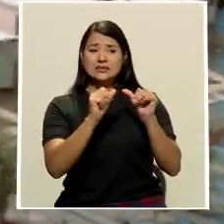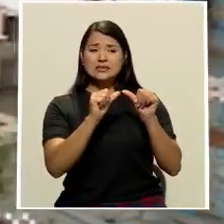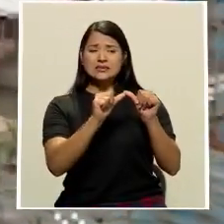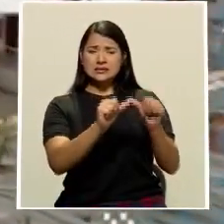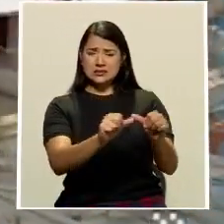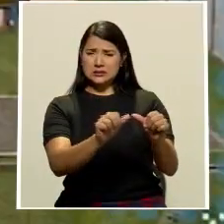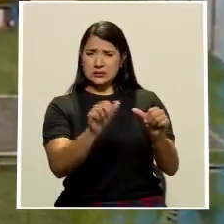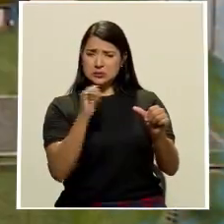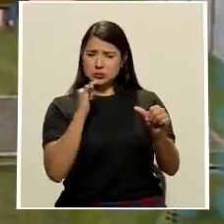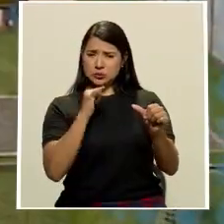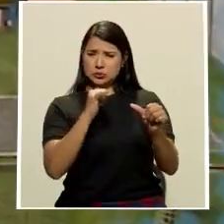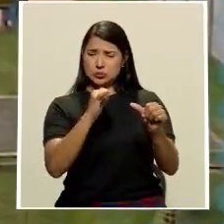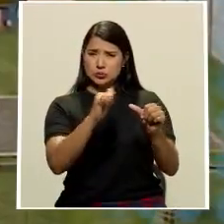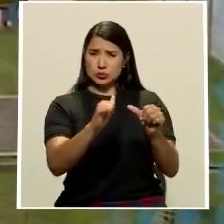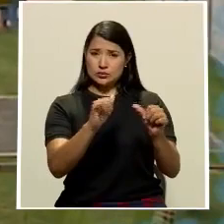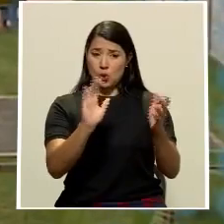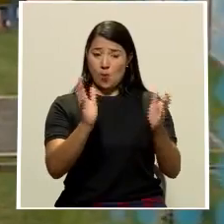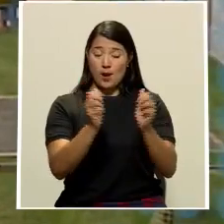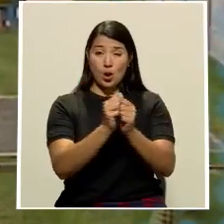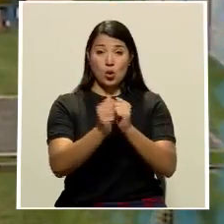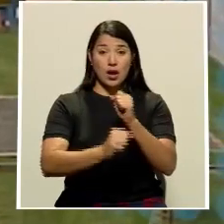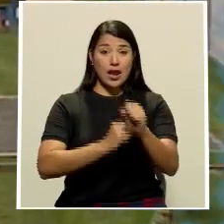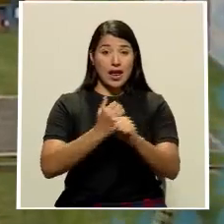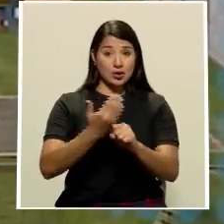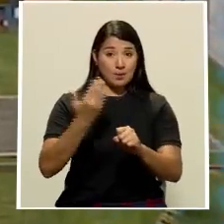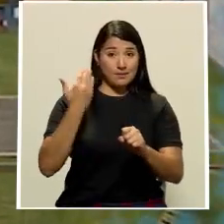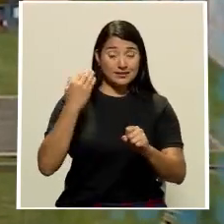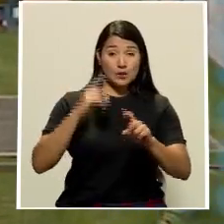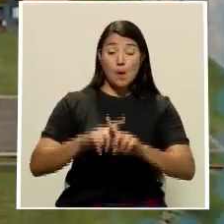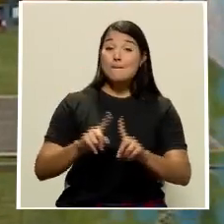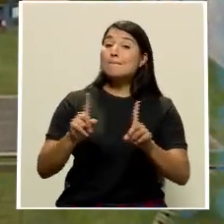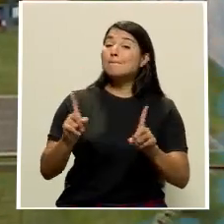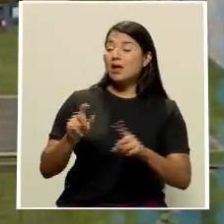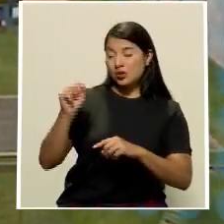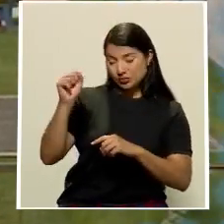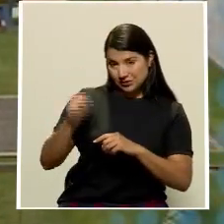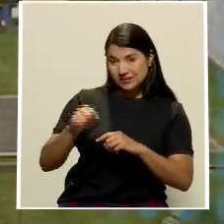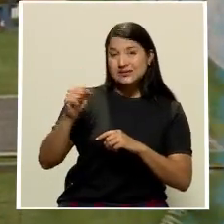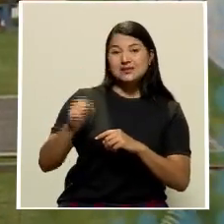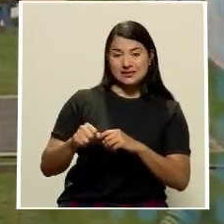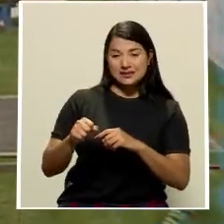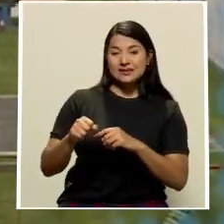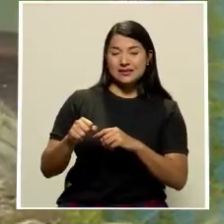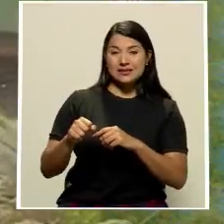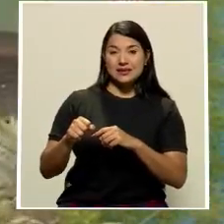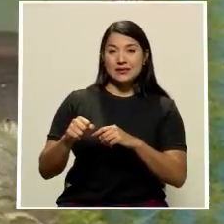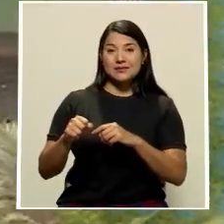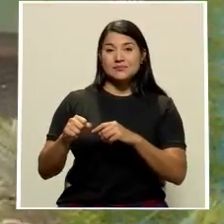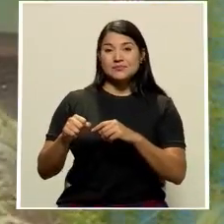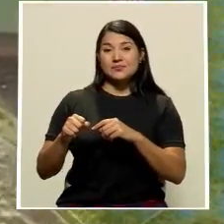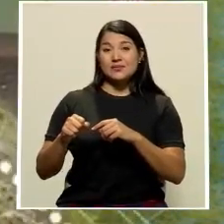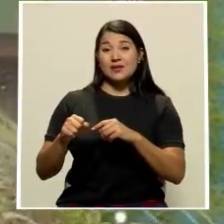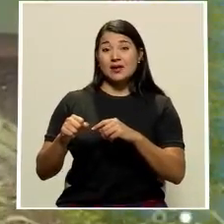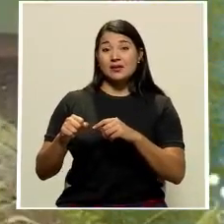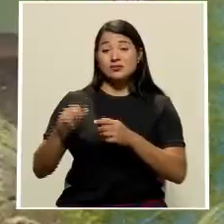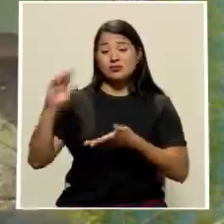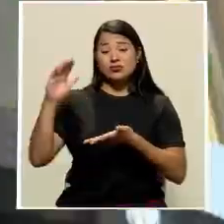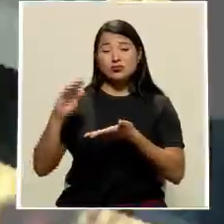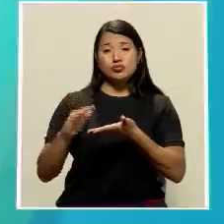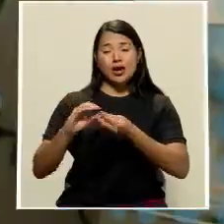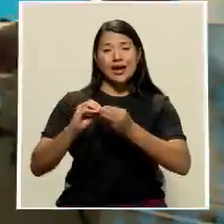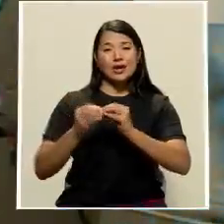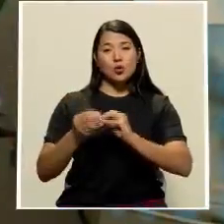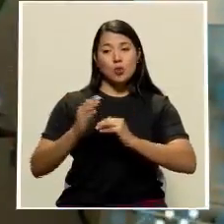pasado, favoreciendo las tasas de intereses, pero sí se reflejó una disminución en la cantidad de nuevas construcciones.